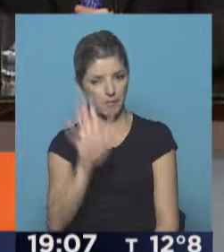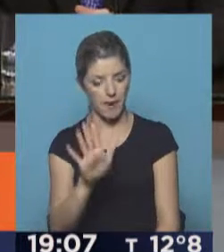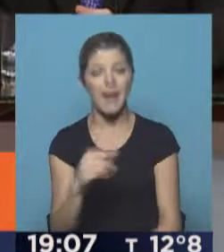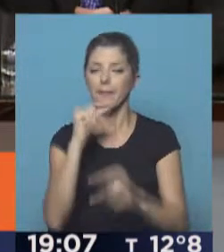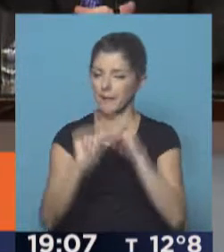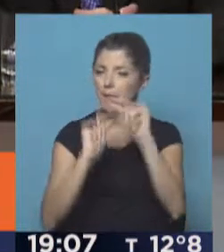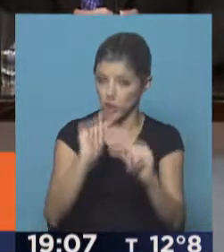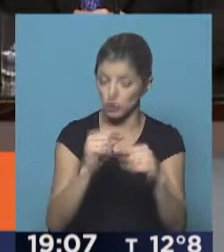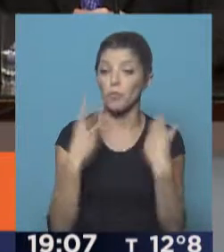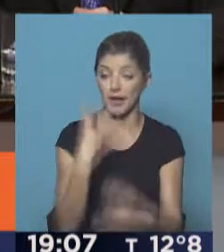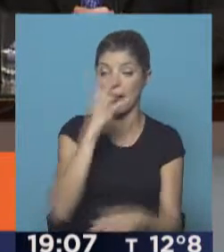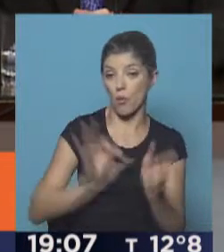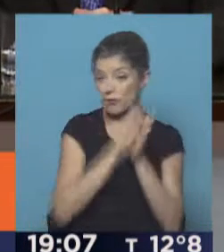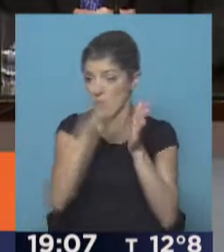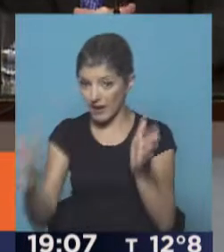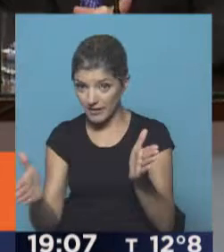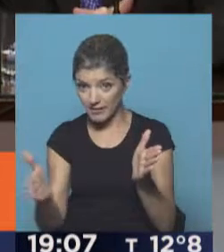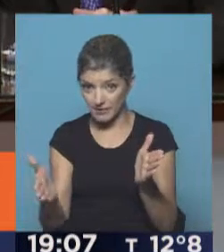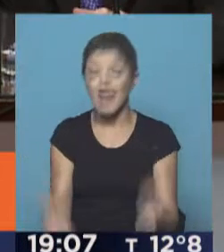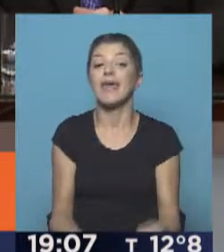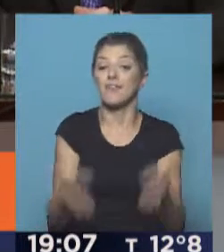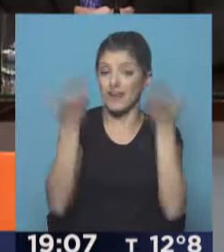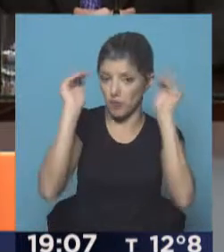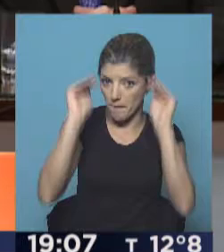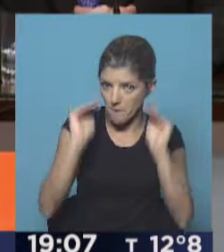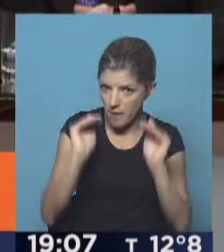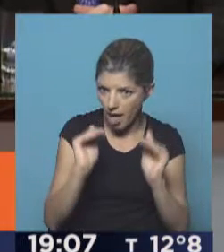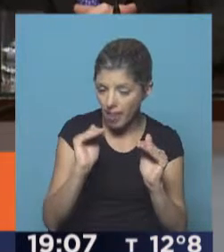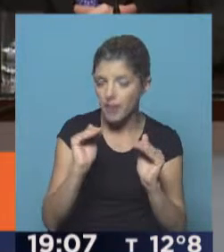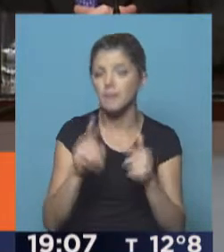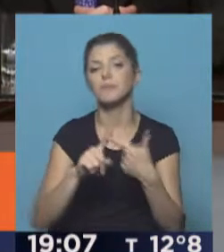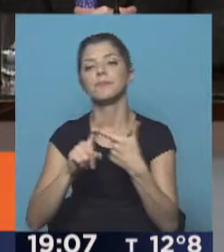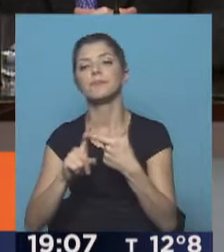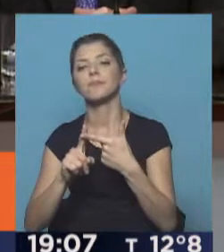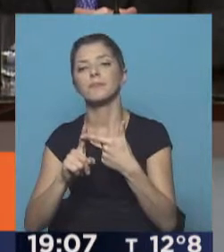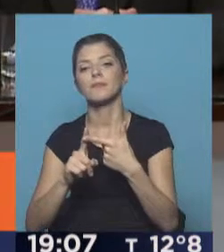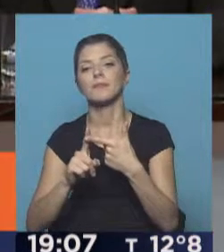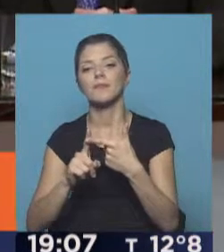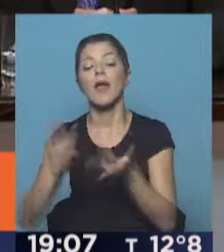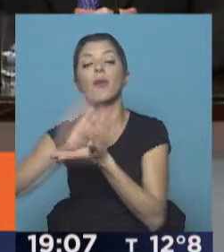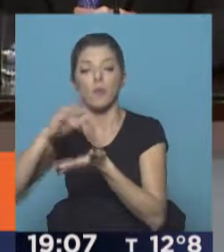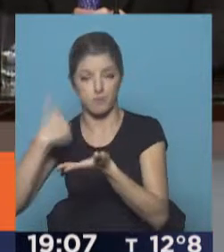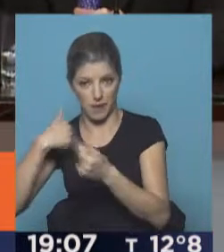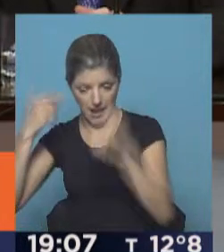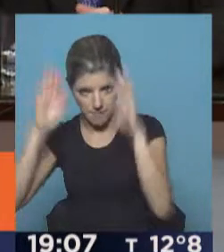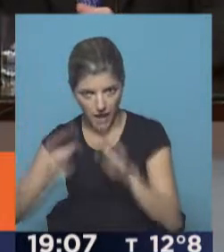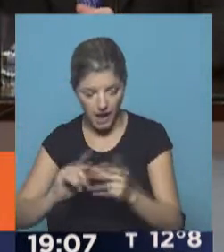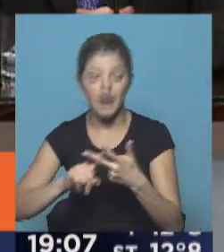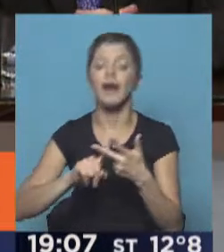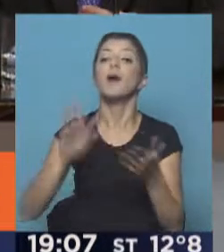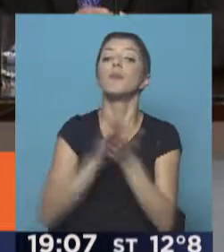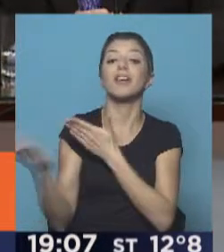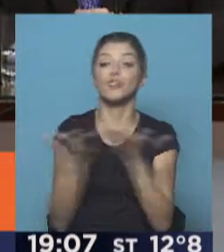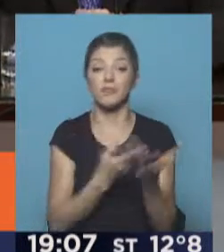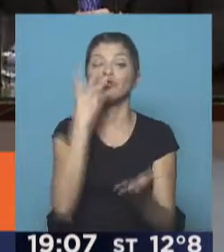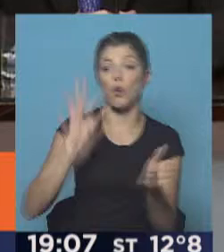fiscal en 4 años, porque estamos bajando la inflación progresivamente en 4 años, porque estamos adecuando la situación tarifaria en 4